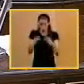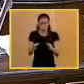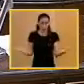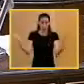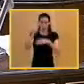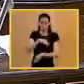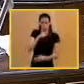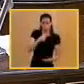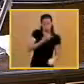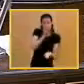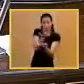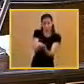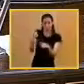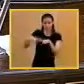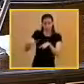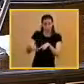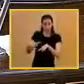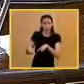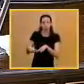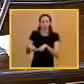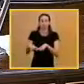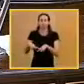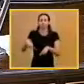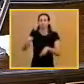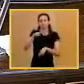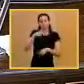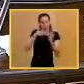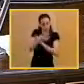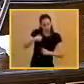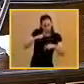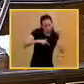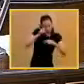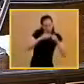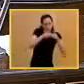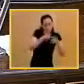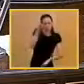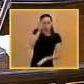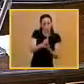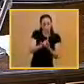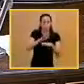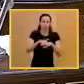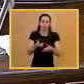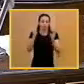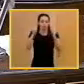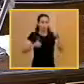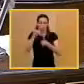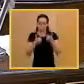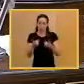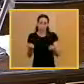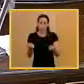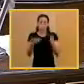nuestra pretensión de que Astano vuelva a construir buques dentro de las normas de la libre competencia. No hay